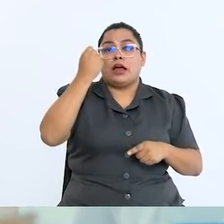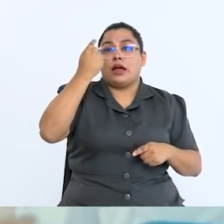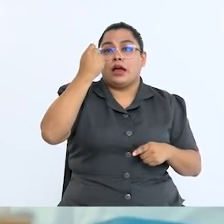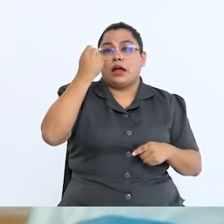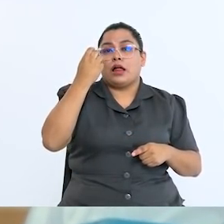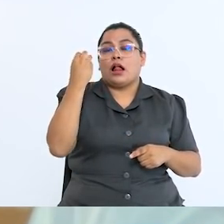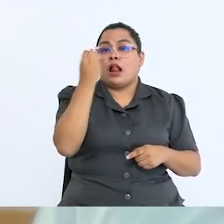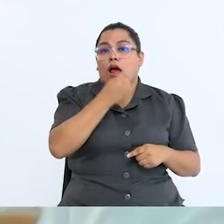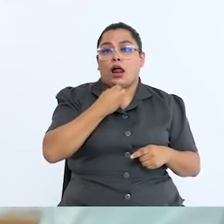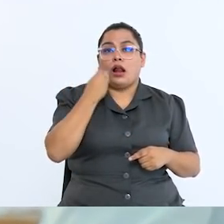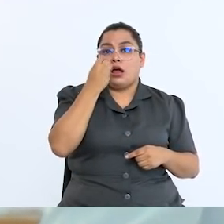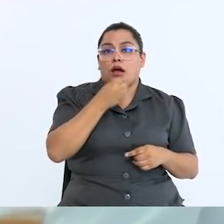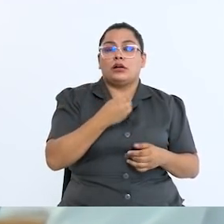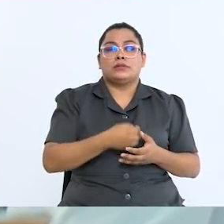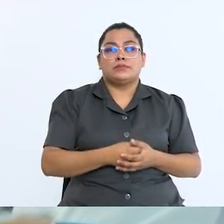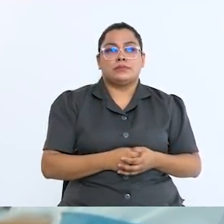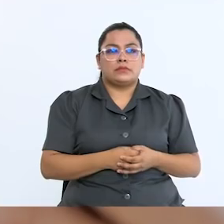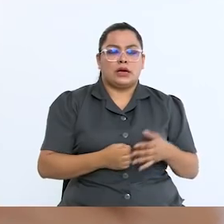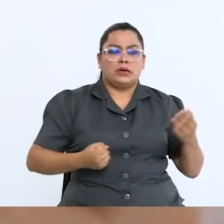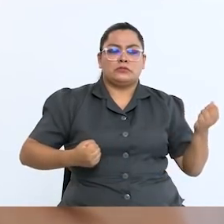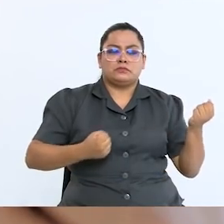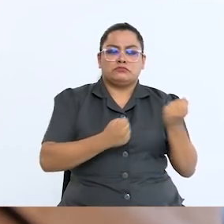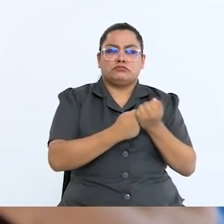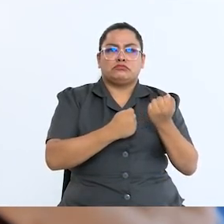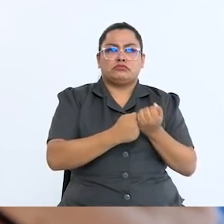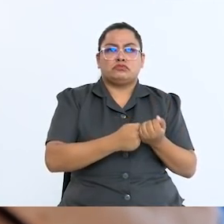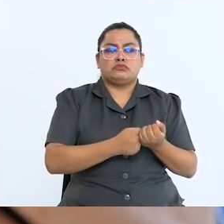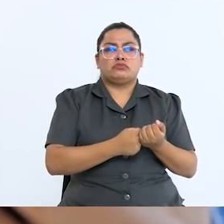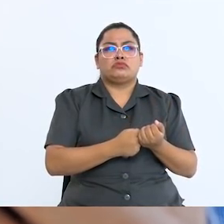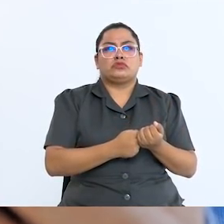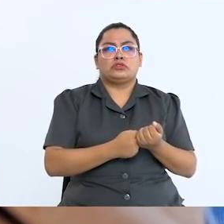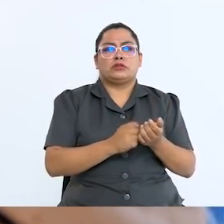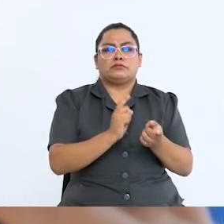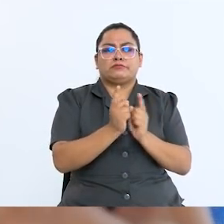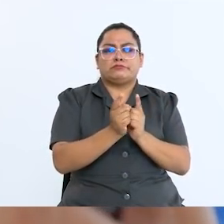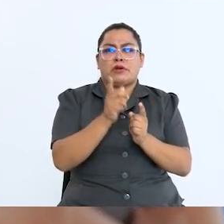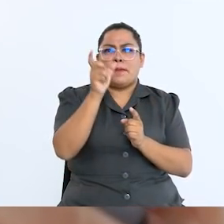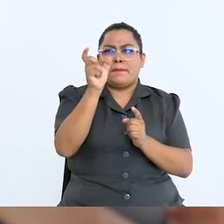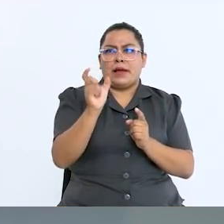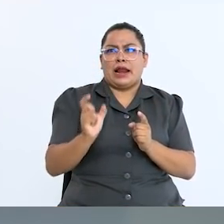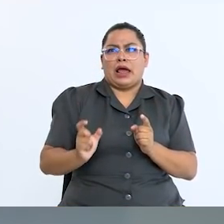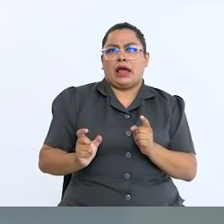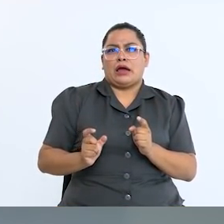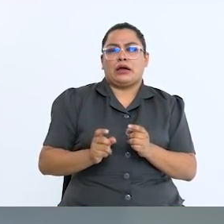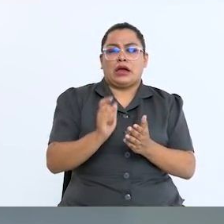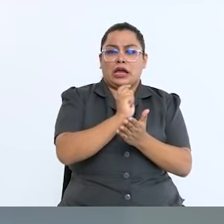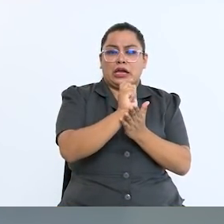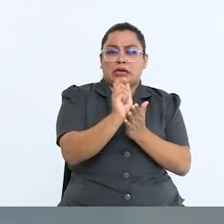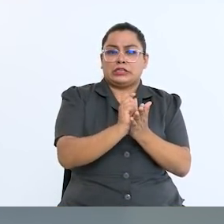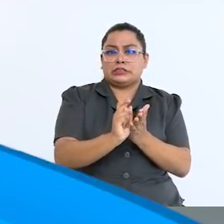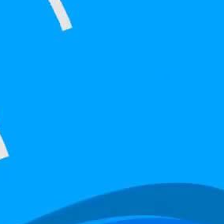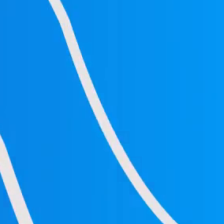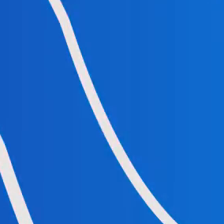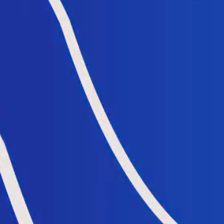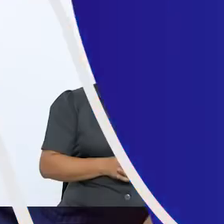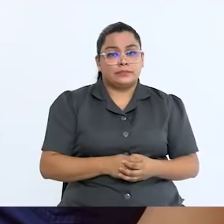Practican la comprensión oral. Ayudan a familiarizarse con las palabras escritas.